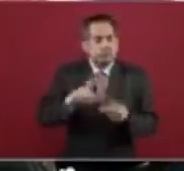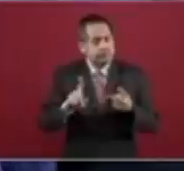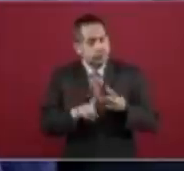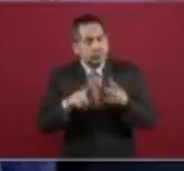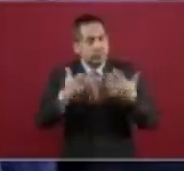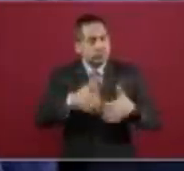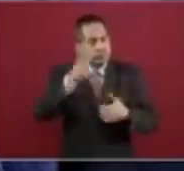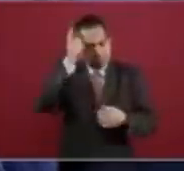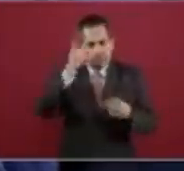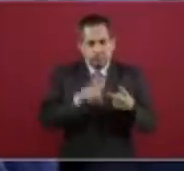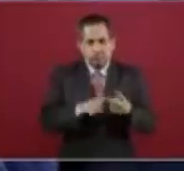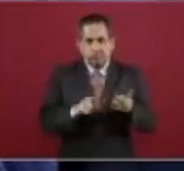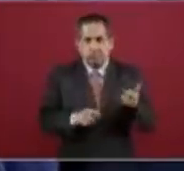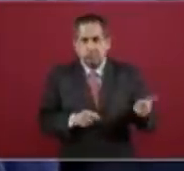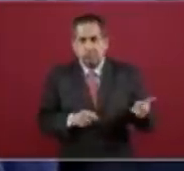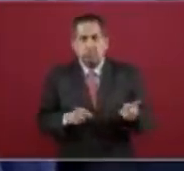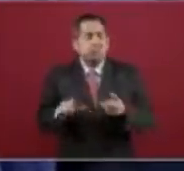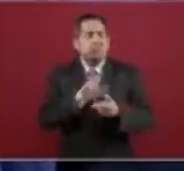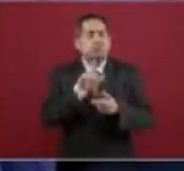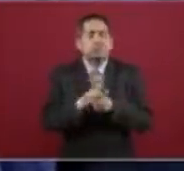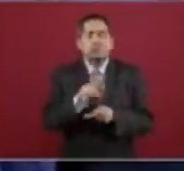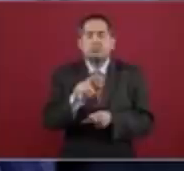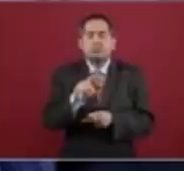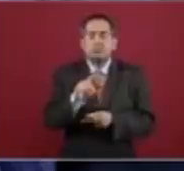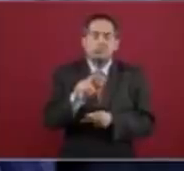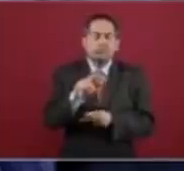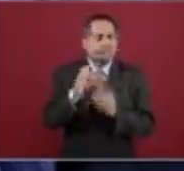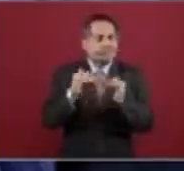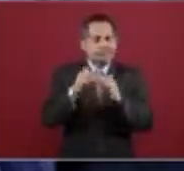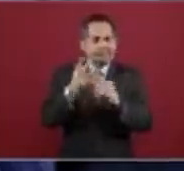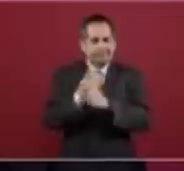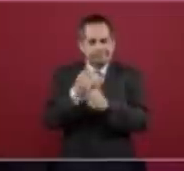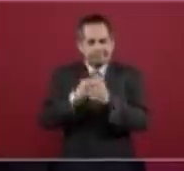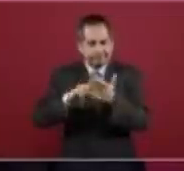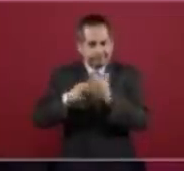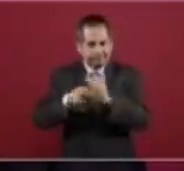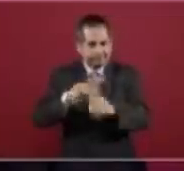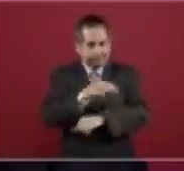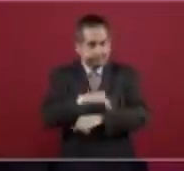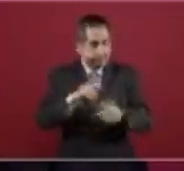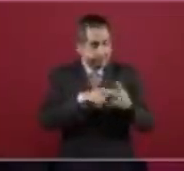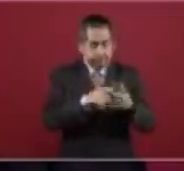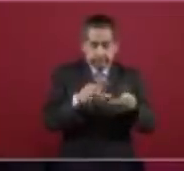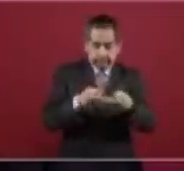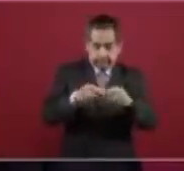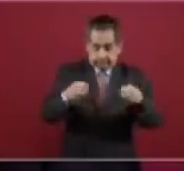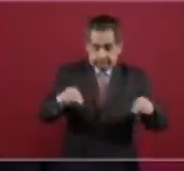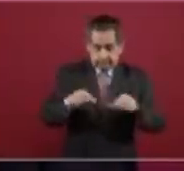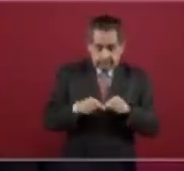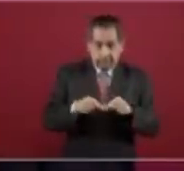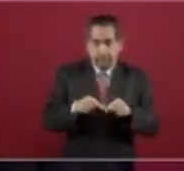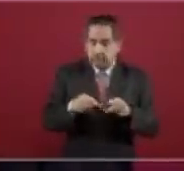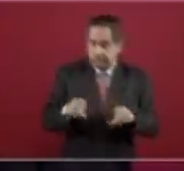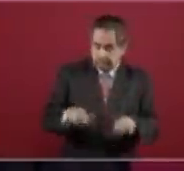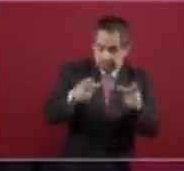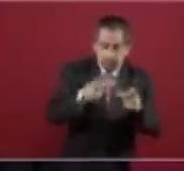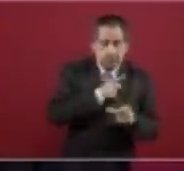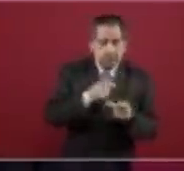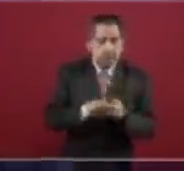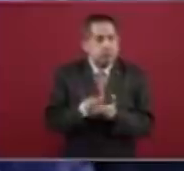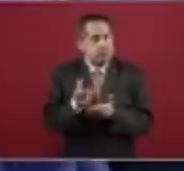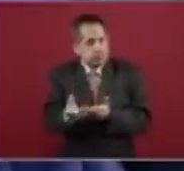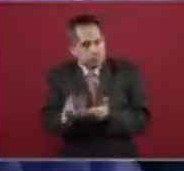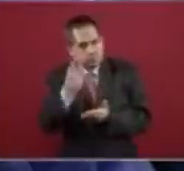empresario que la ley de fraccionadores de vivienda habla que del área vendible deben de donar una parte para crear